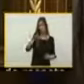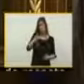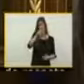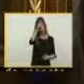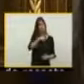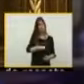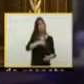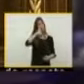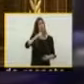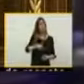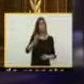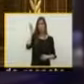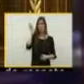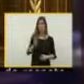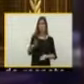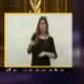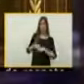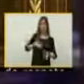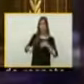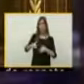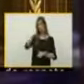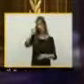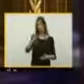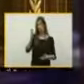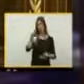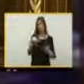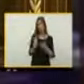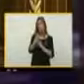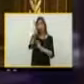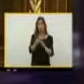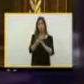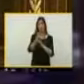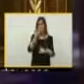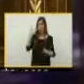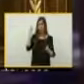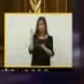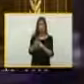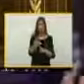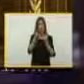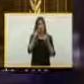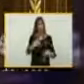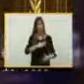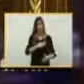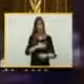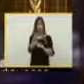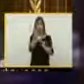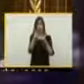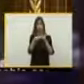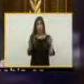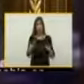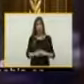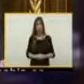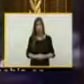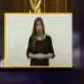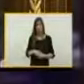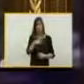una precisión. Efectivamente, no hay posibilidad de hacer un gobierno puramente de izquierdas porque no dan los números. Pero único gobierno que es